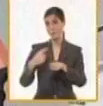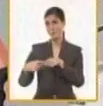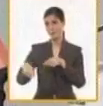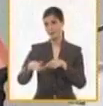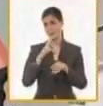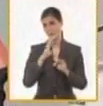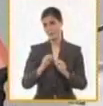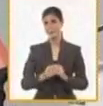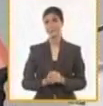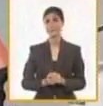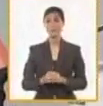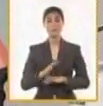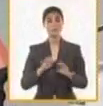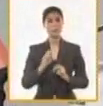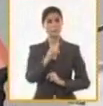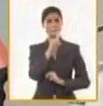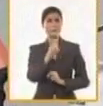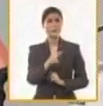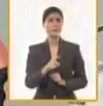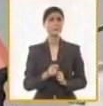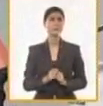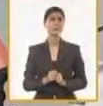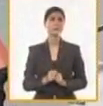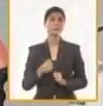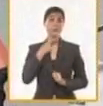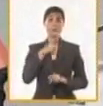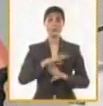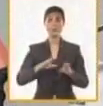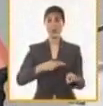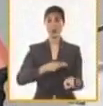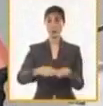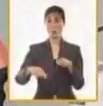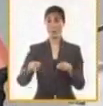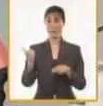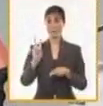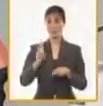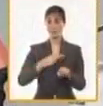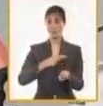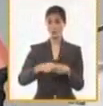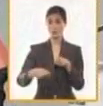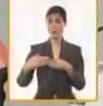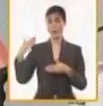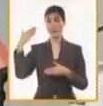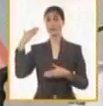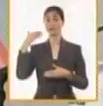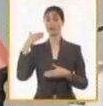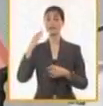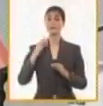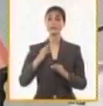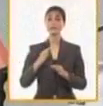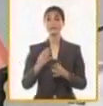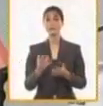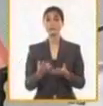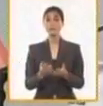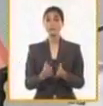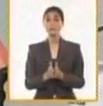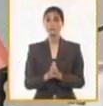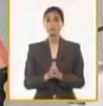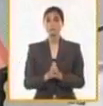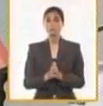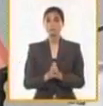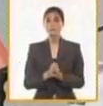otros periodos de la historia venezolana reciente, de la revolución, cuánto